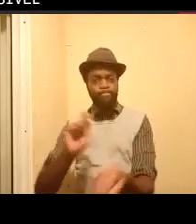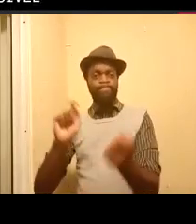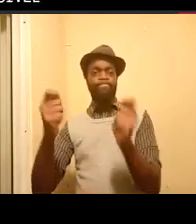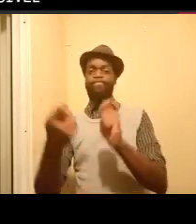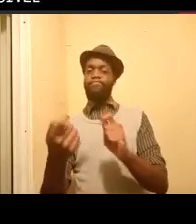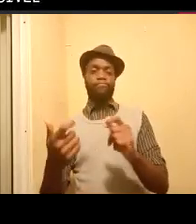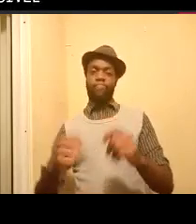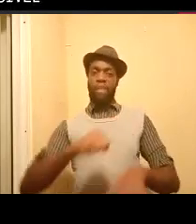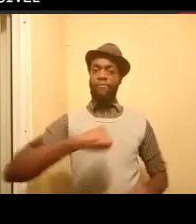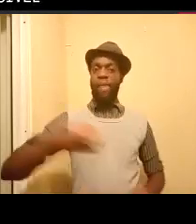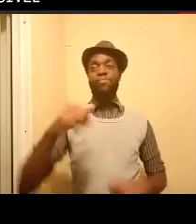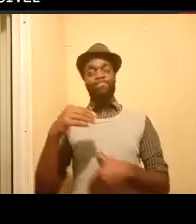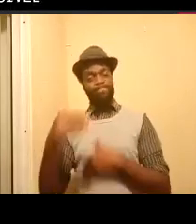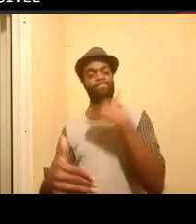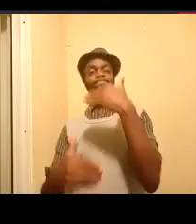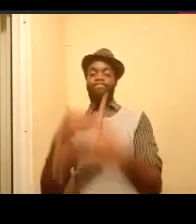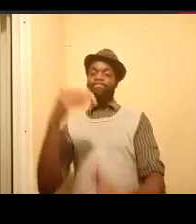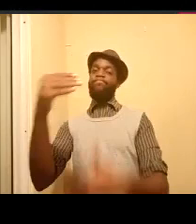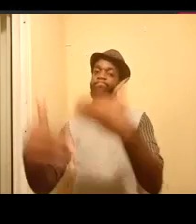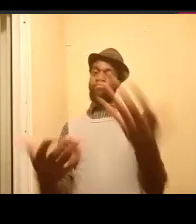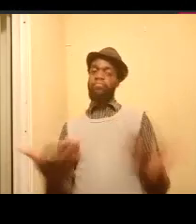Gracias, Estefanía, sí, muy de acuerdo.